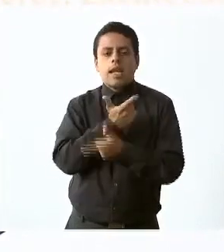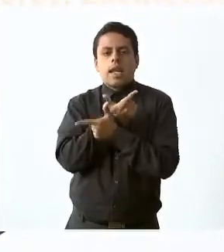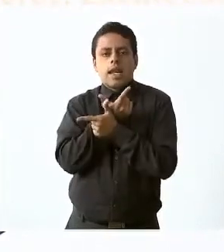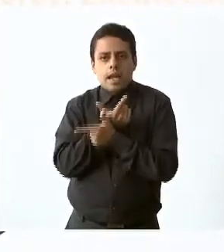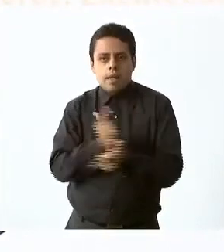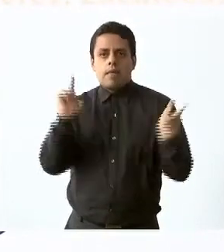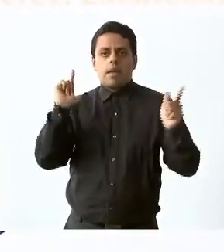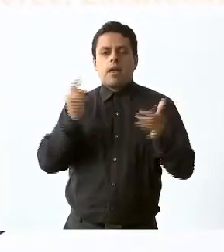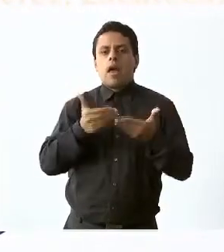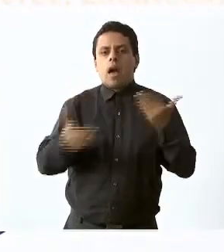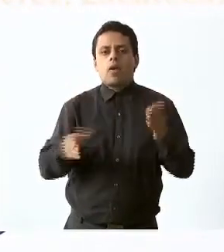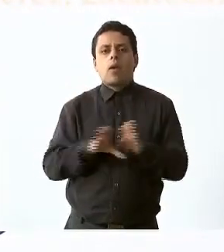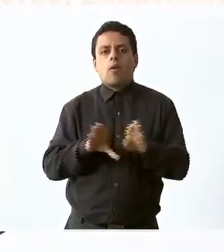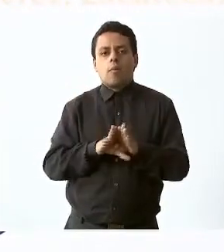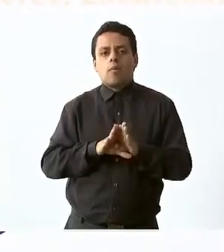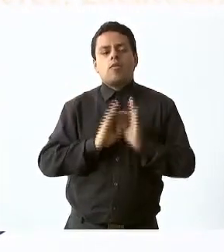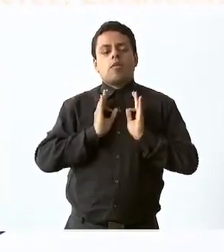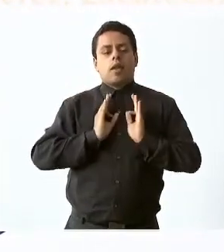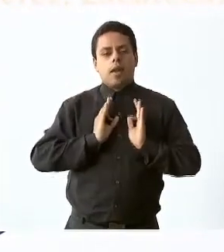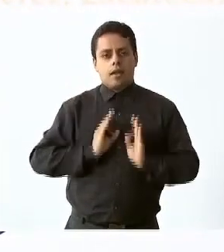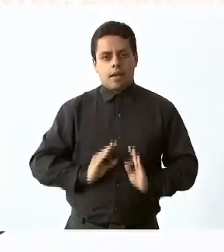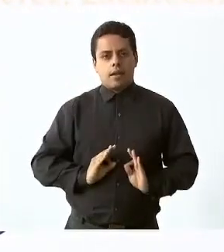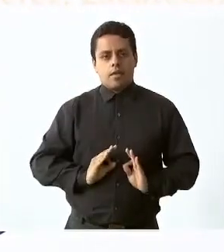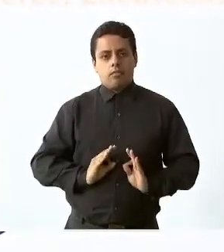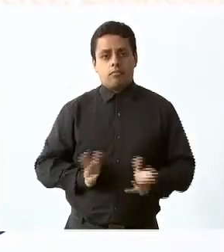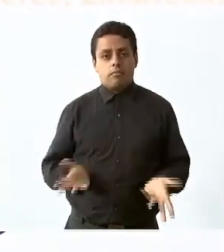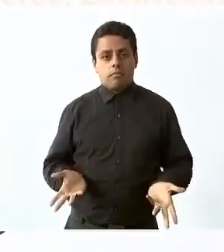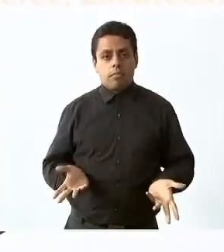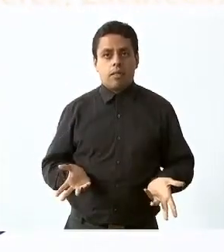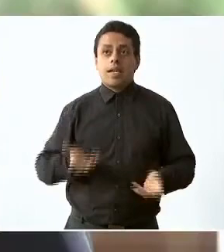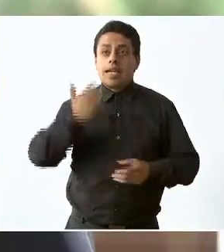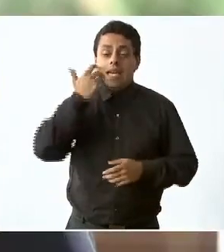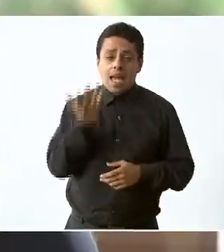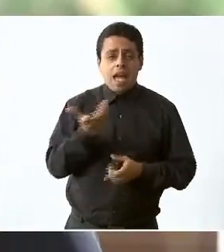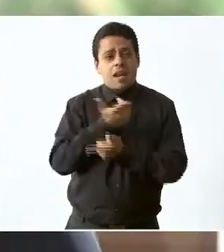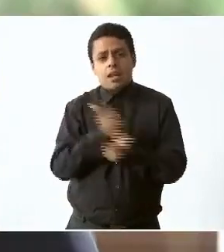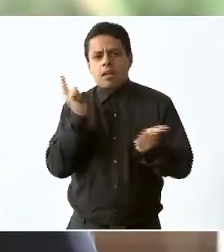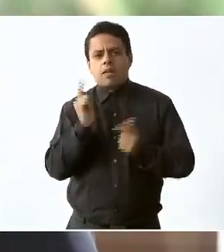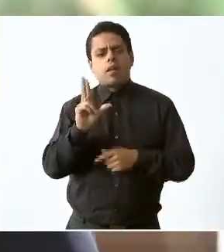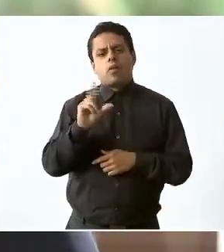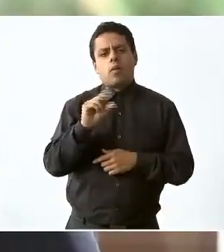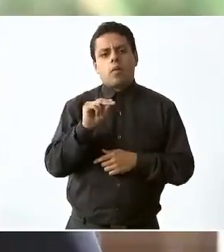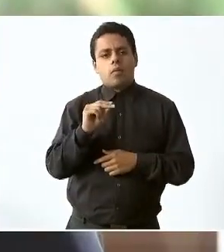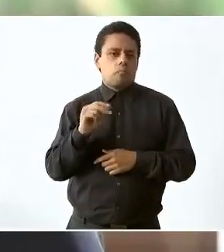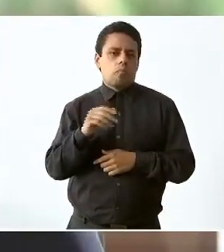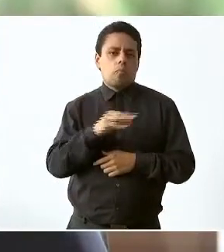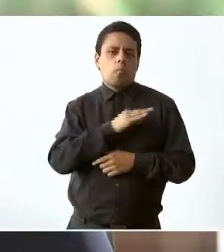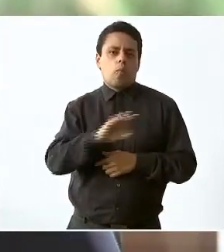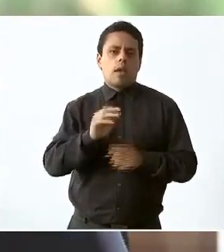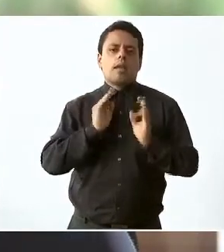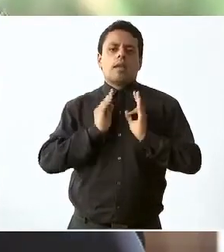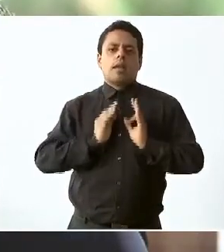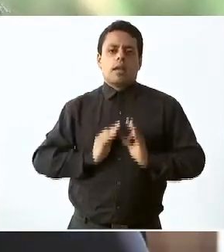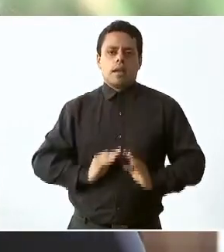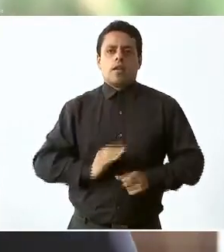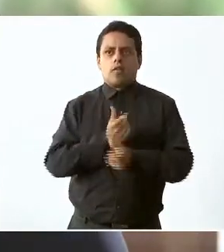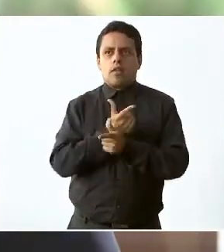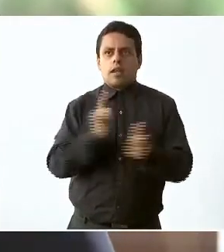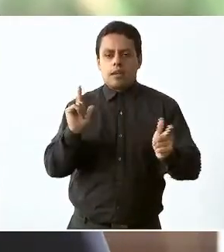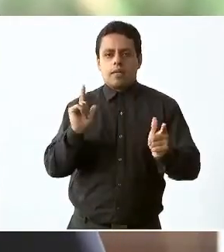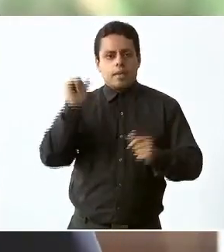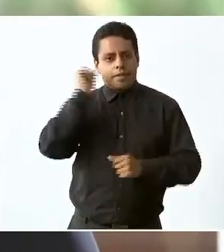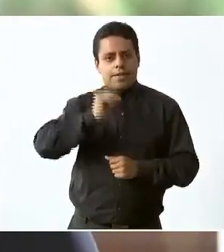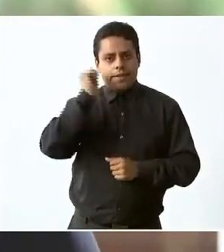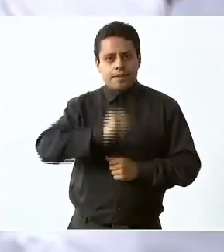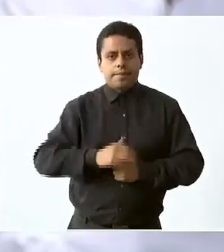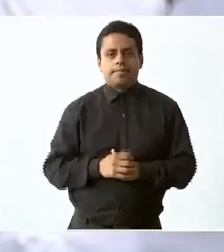ahora se vive es plena, no solamente se anhela, sino se vive y se ejerce desde la palabra hasta la